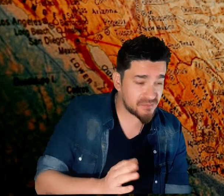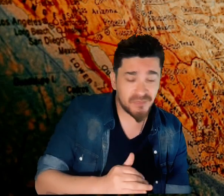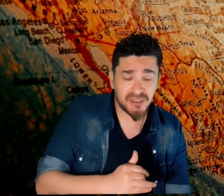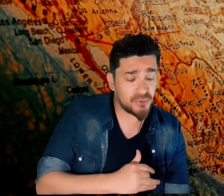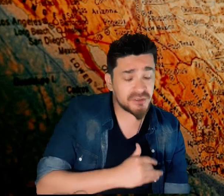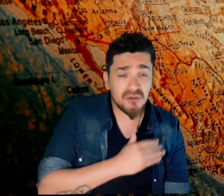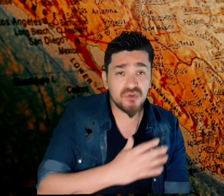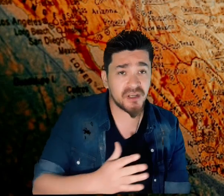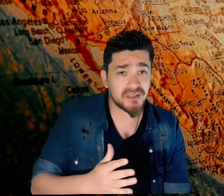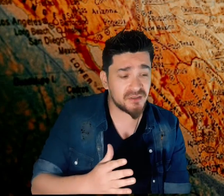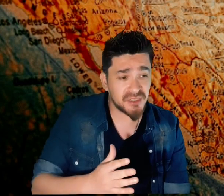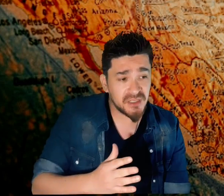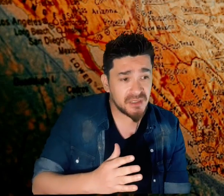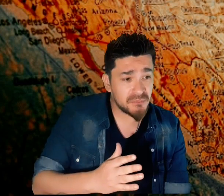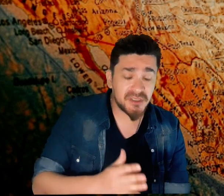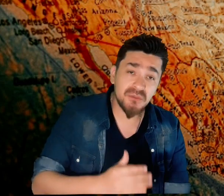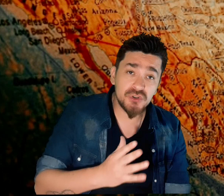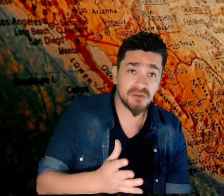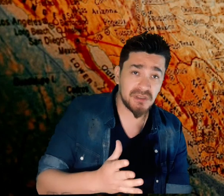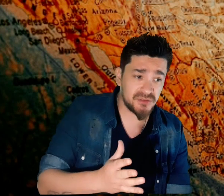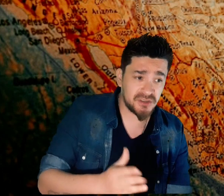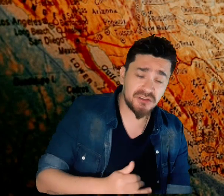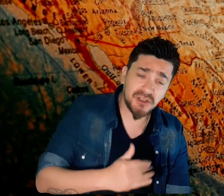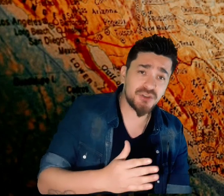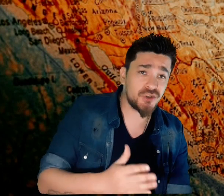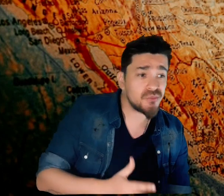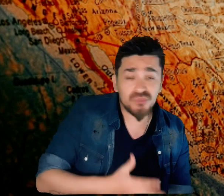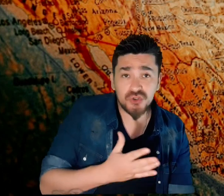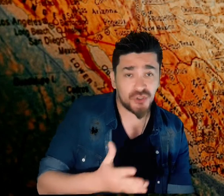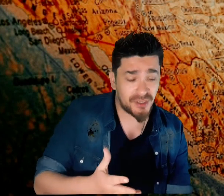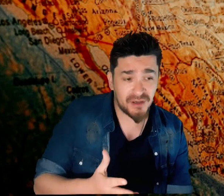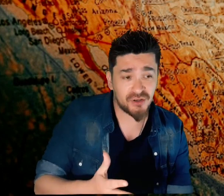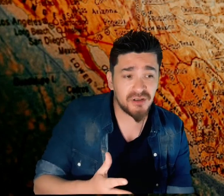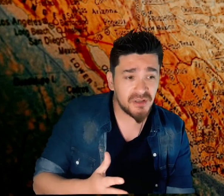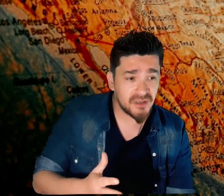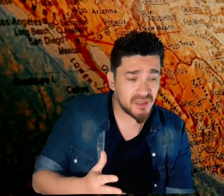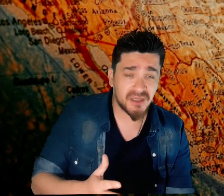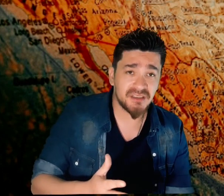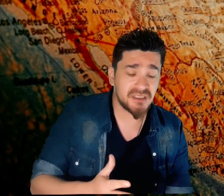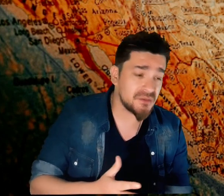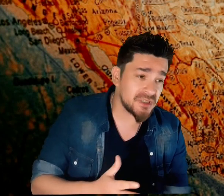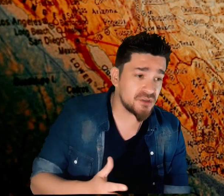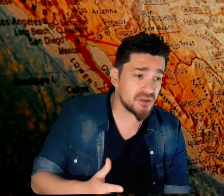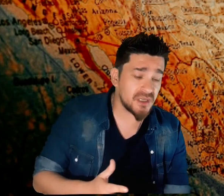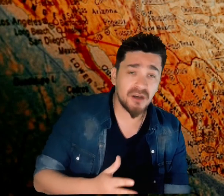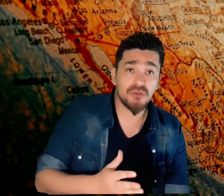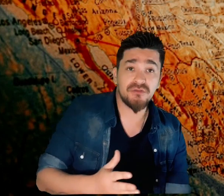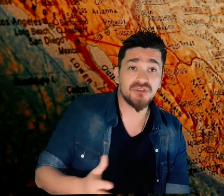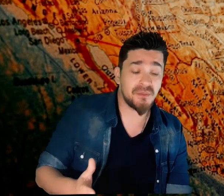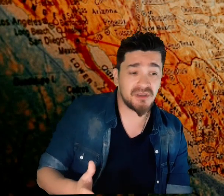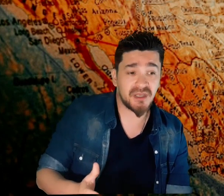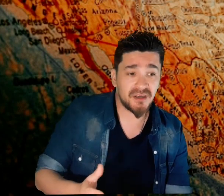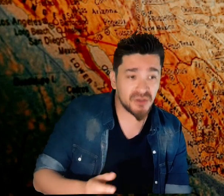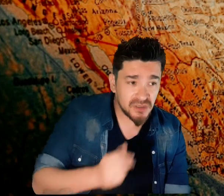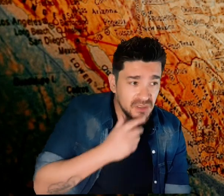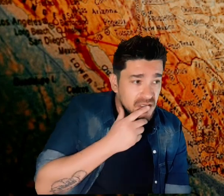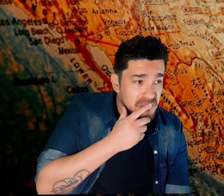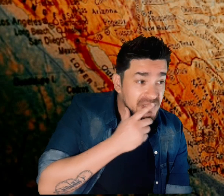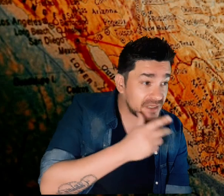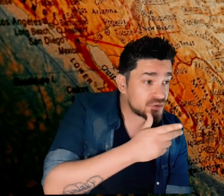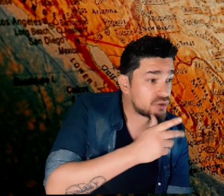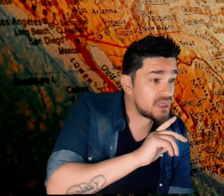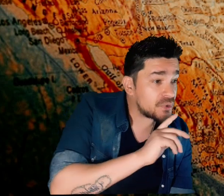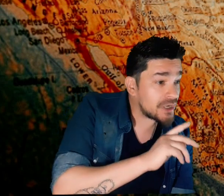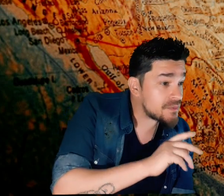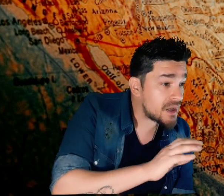ya que va a transportar a mucha gente, va a traer muchos beneficios y sobre todo mucho trabajo a la gente de México, que es lo fundamental, ¿no?